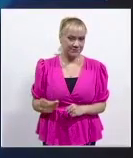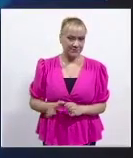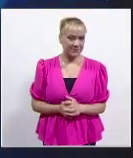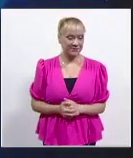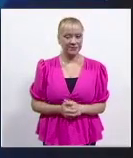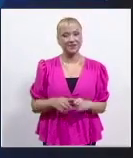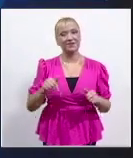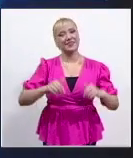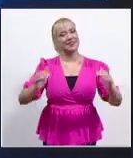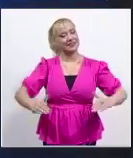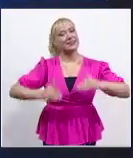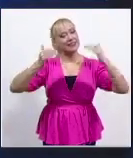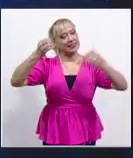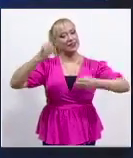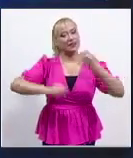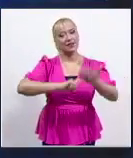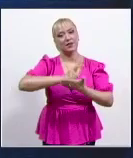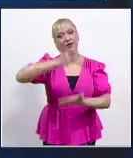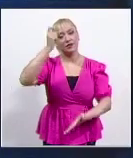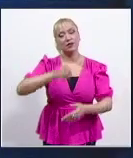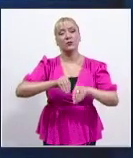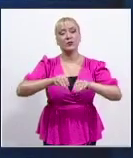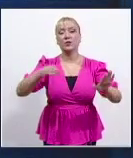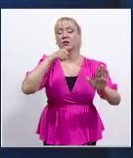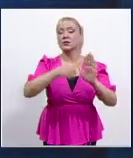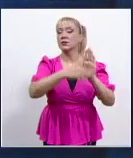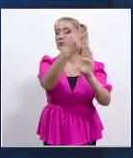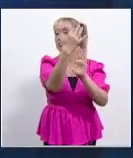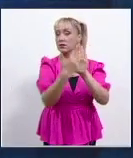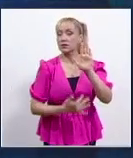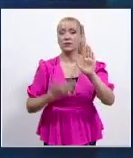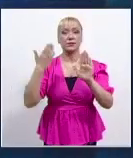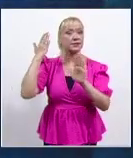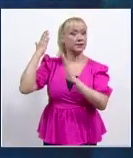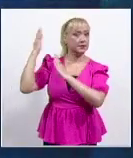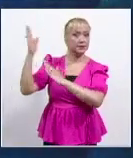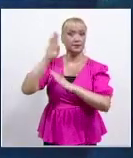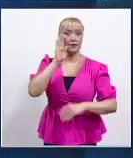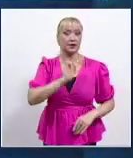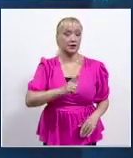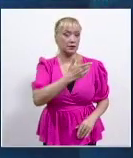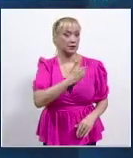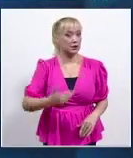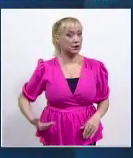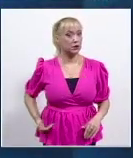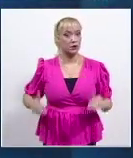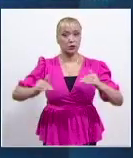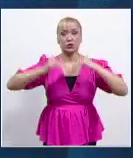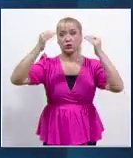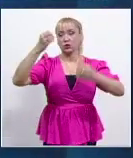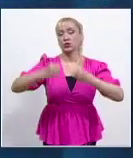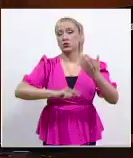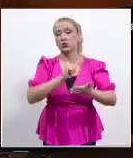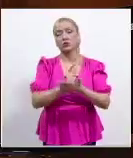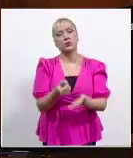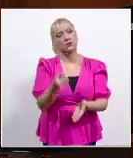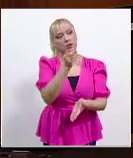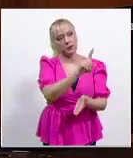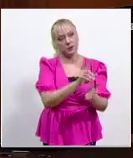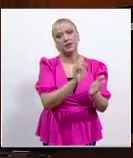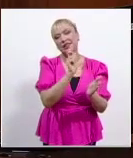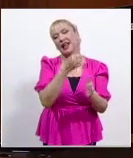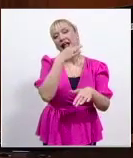La Suprema Corte publicó el oficio por medio del cual la ministra presidenta de la Suprema Corte notifica a la presidenta de la mesa directiva